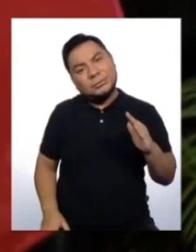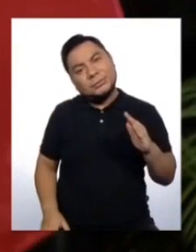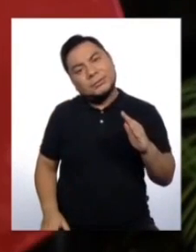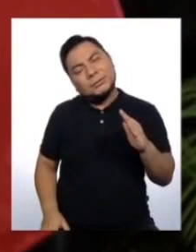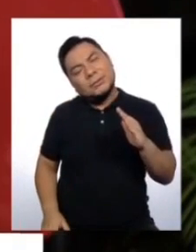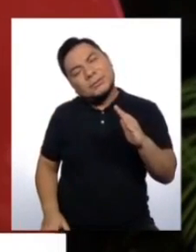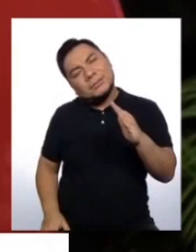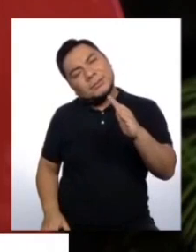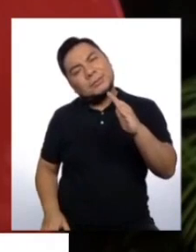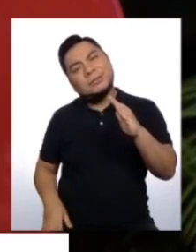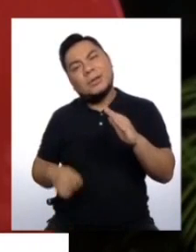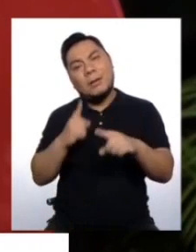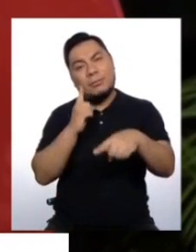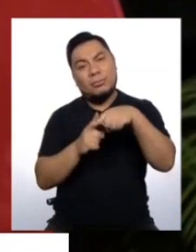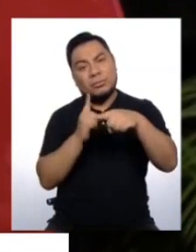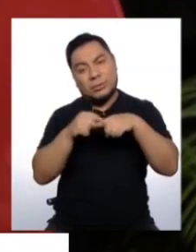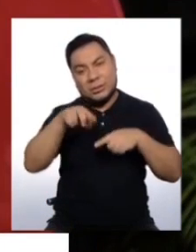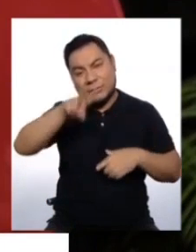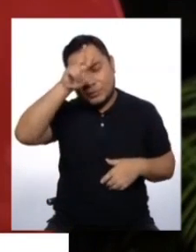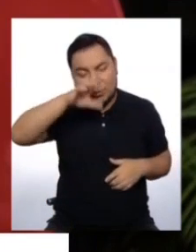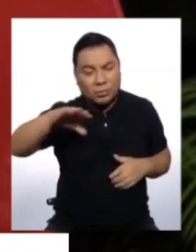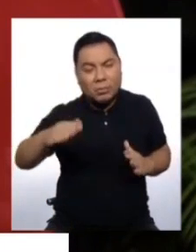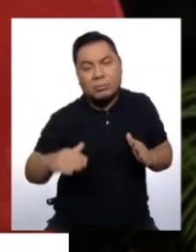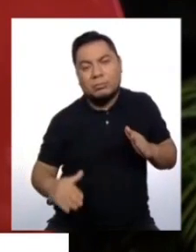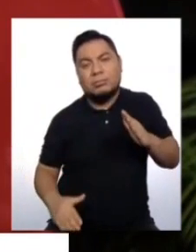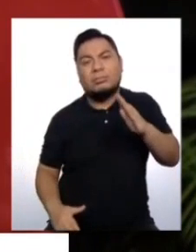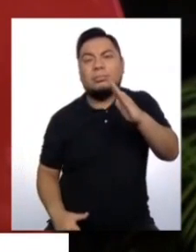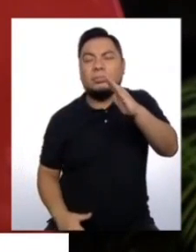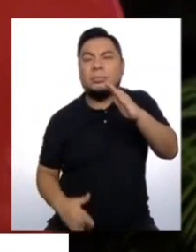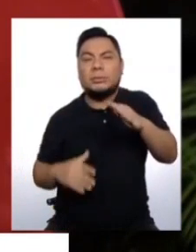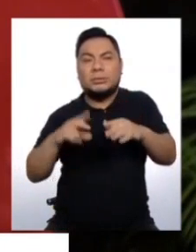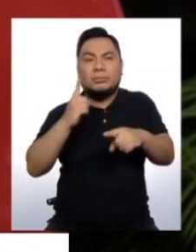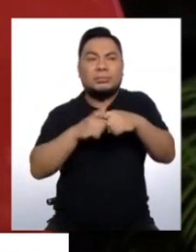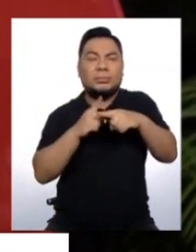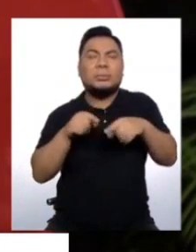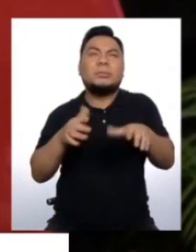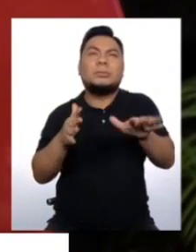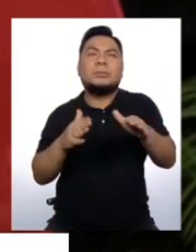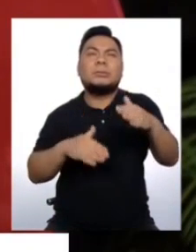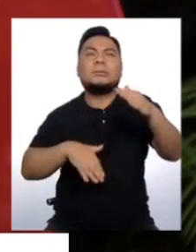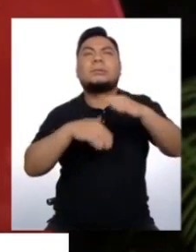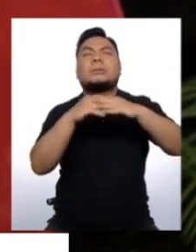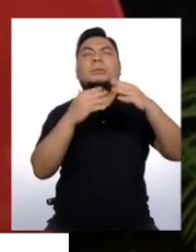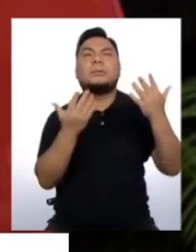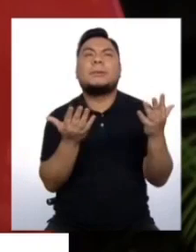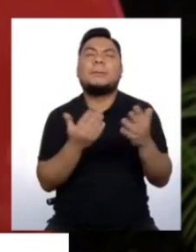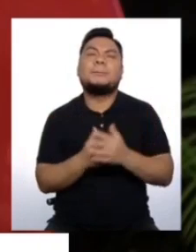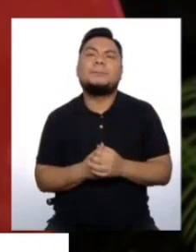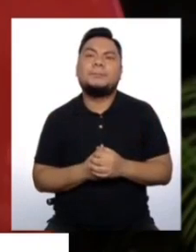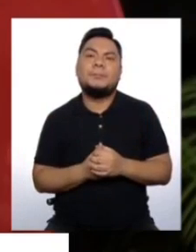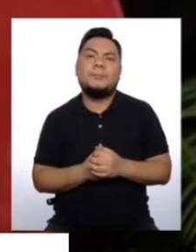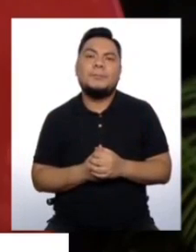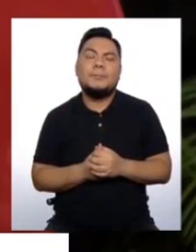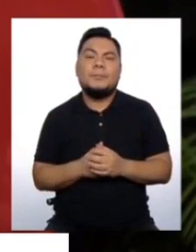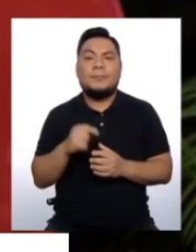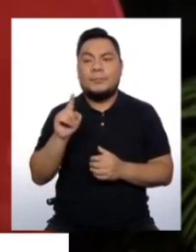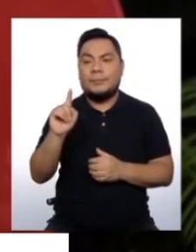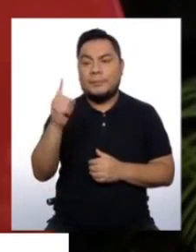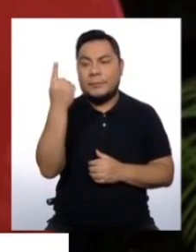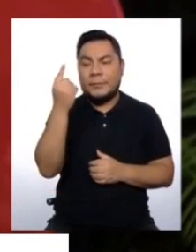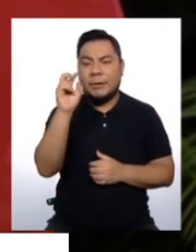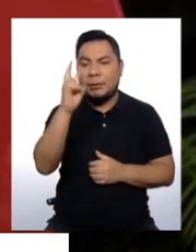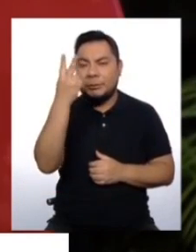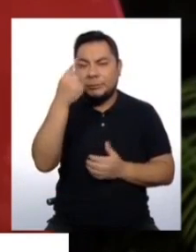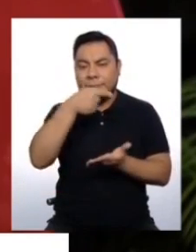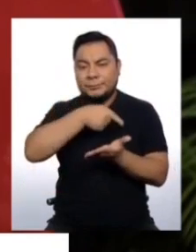casos positivos en el país más o menos ha llegado entre la primera y